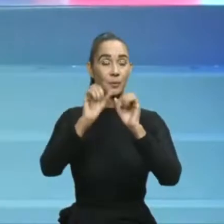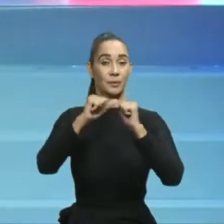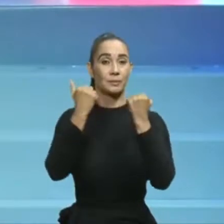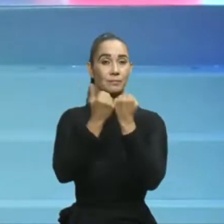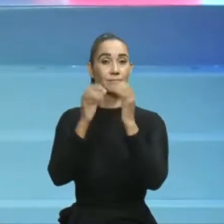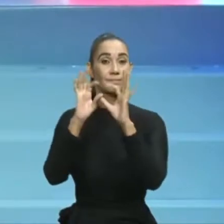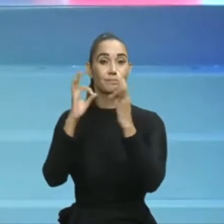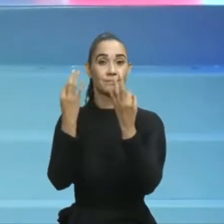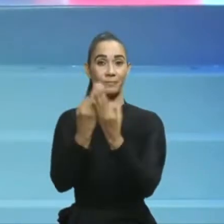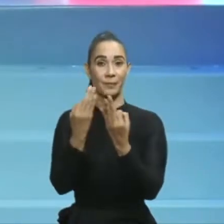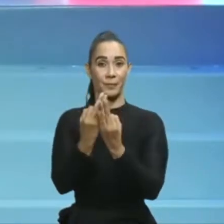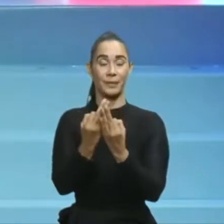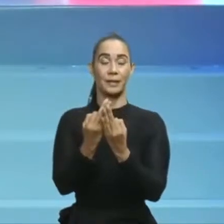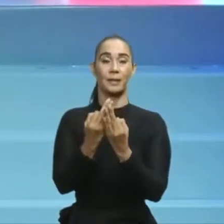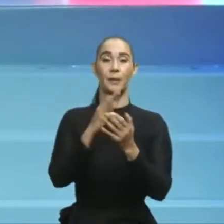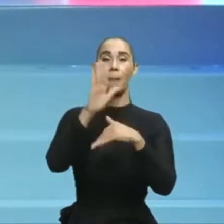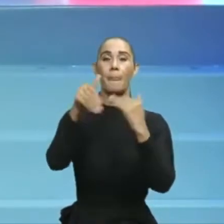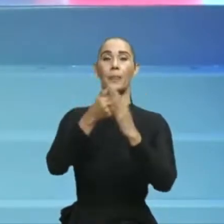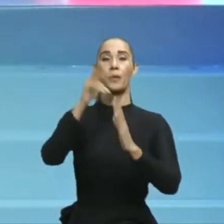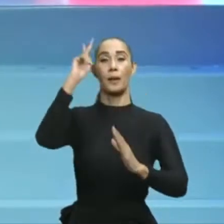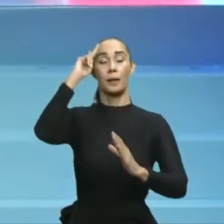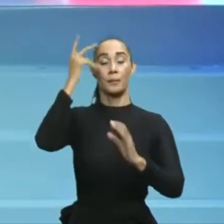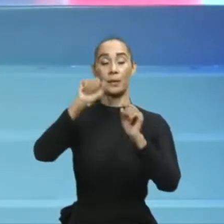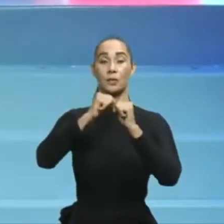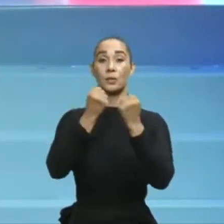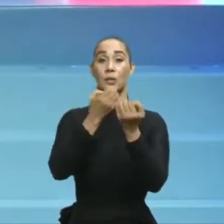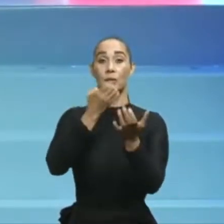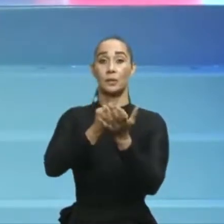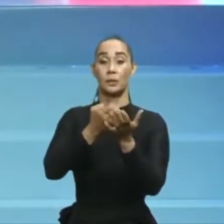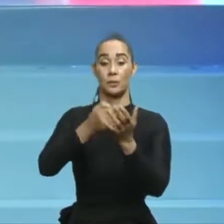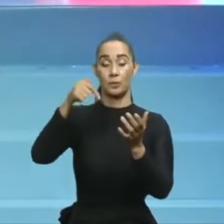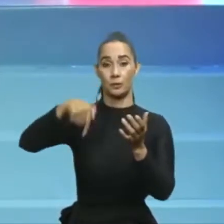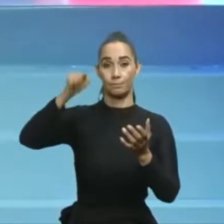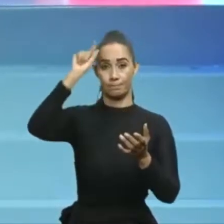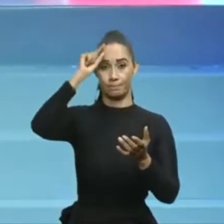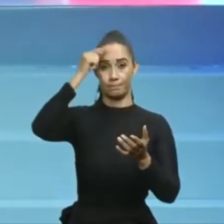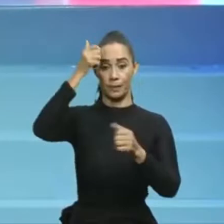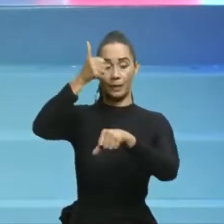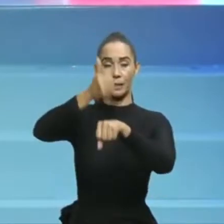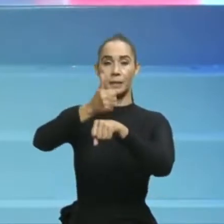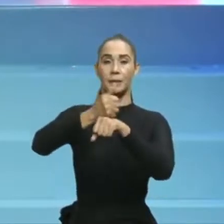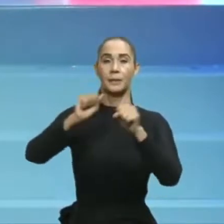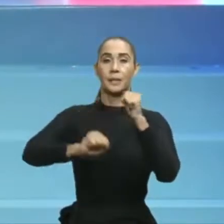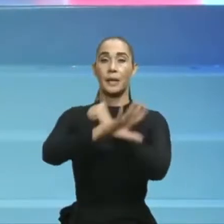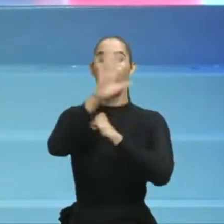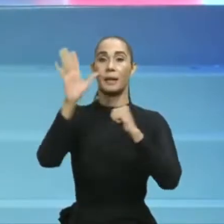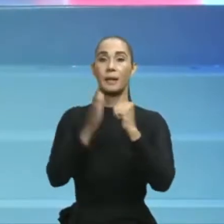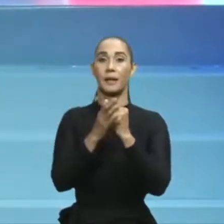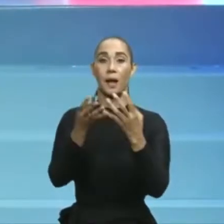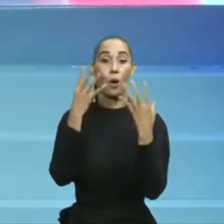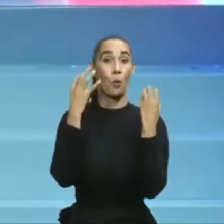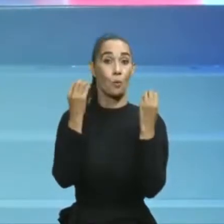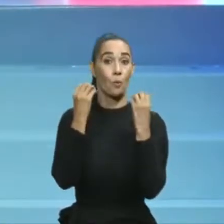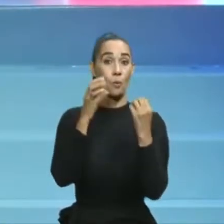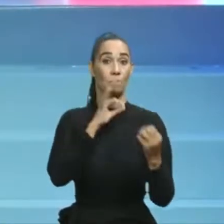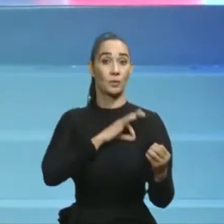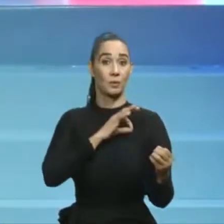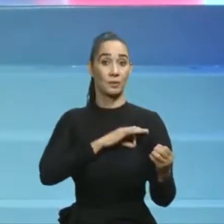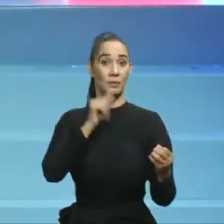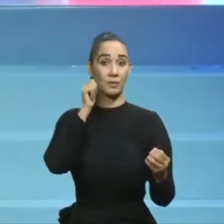y por eso en todas las políticas sociales y económicas de nuestro gobierno se establece claramente cómo se les va a beneficiar